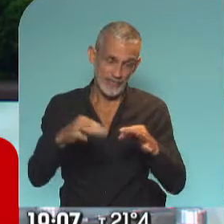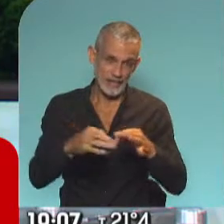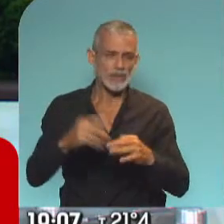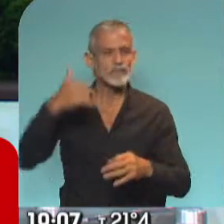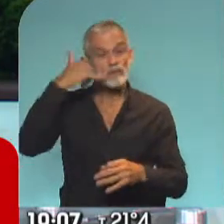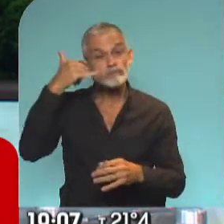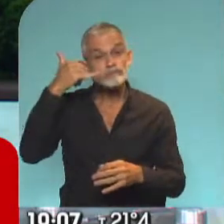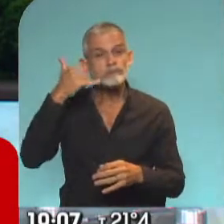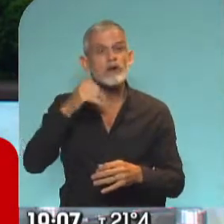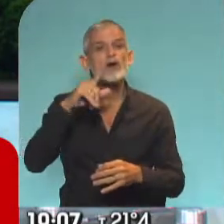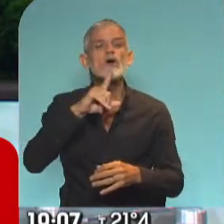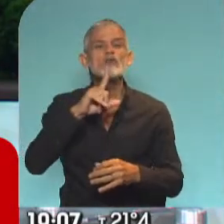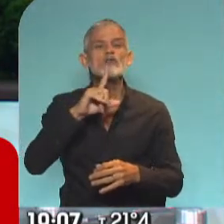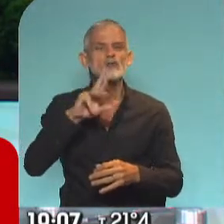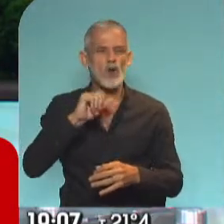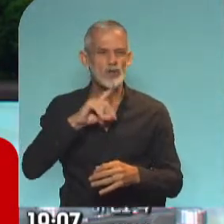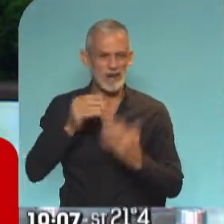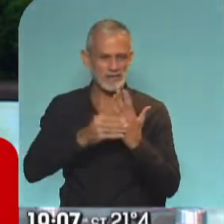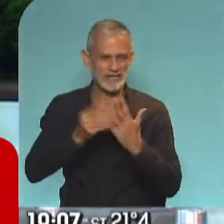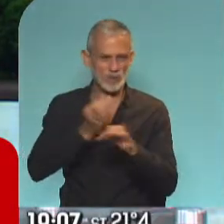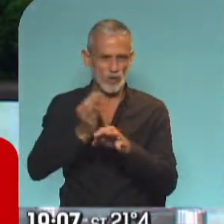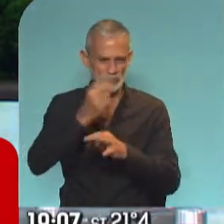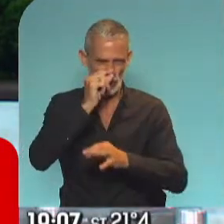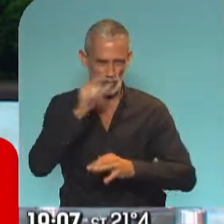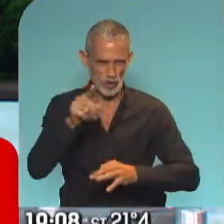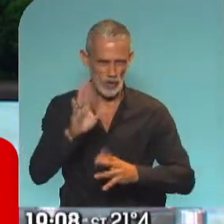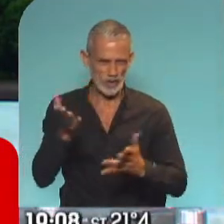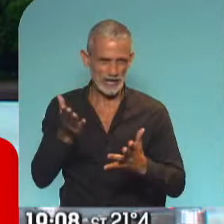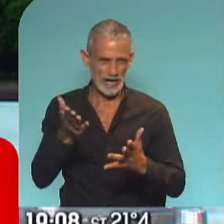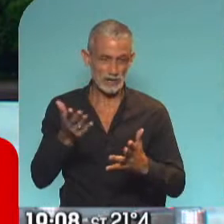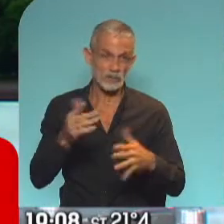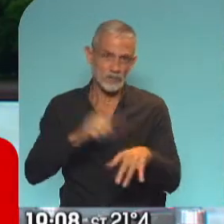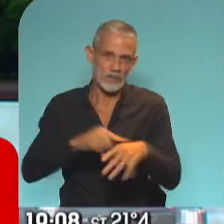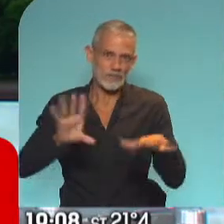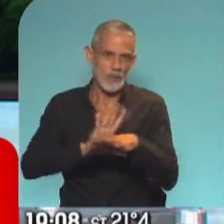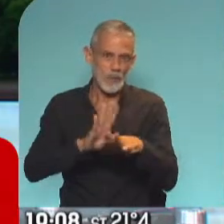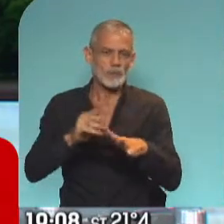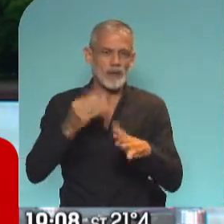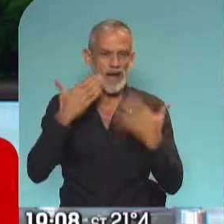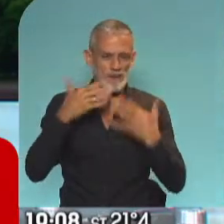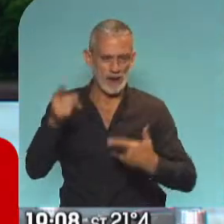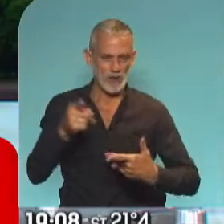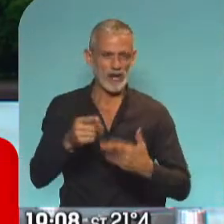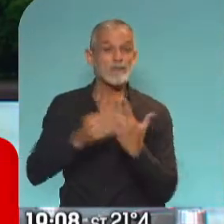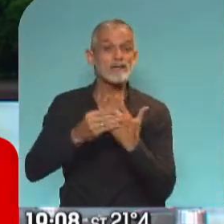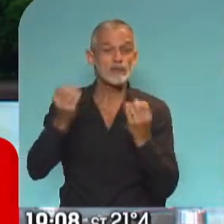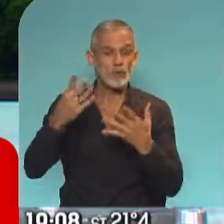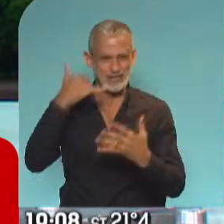línea Nicolás Trota, el ministro de Educación de la Nación. Oportunísimo momento entonces como para hablar con él. Ministro, buenas